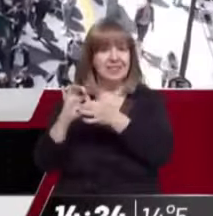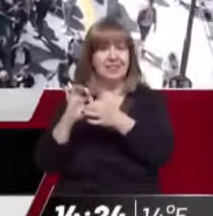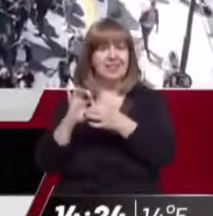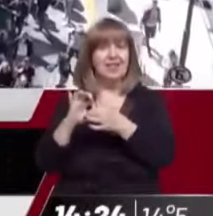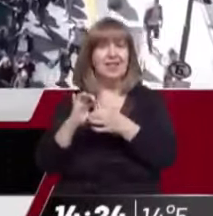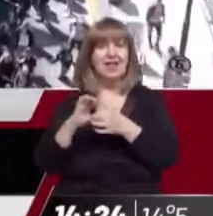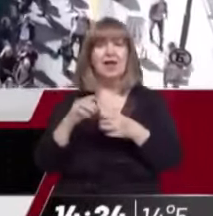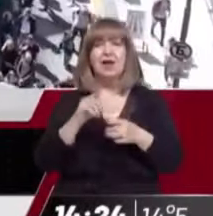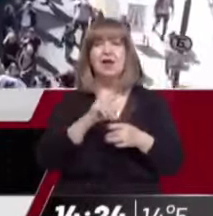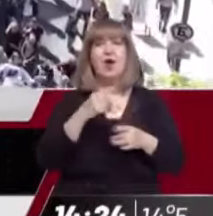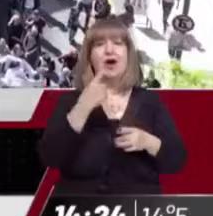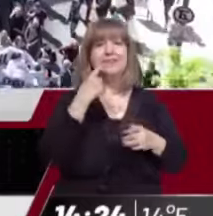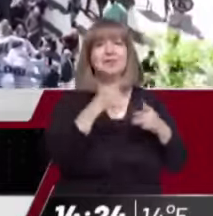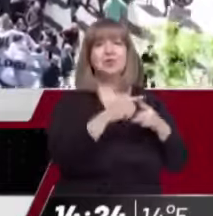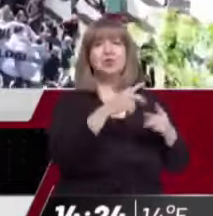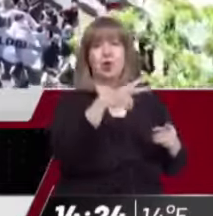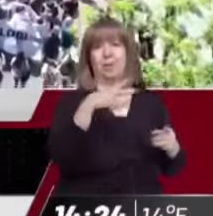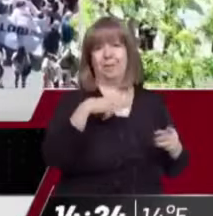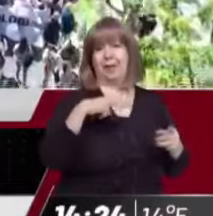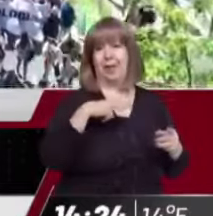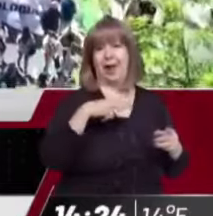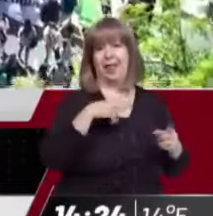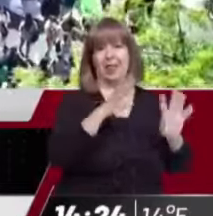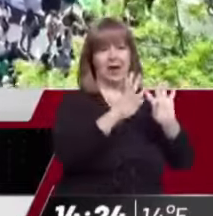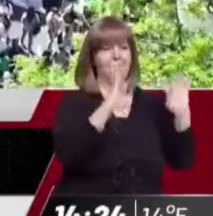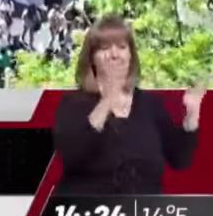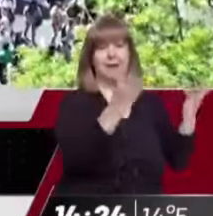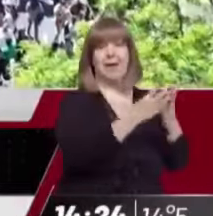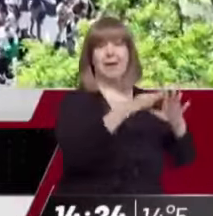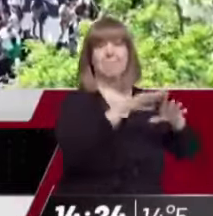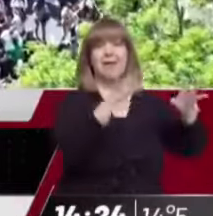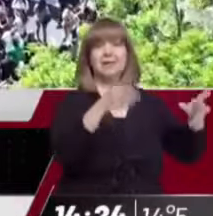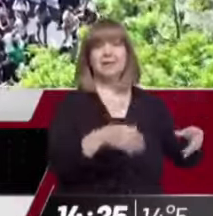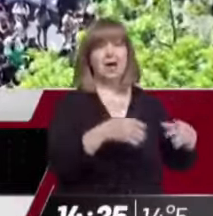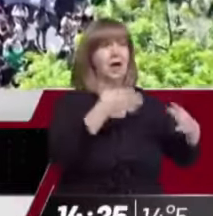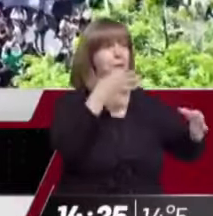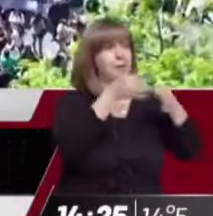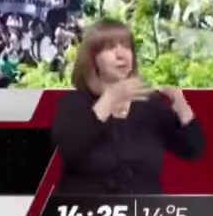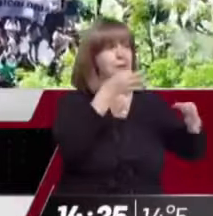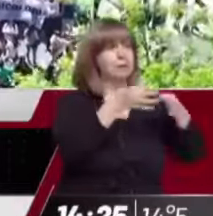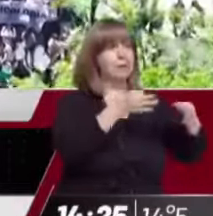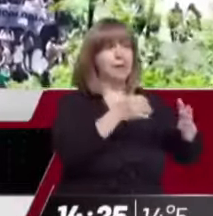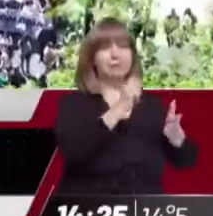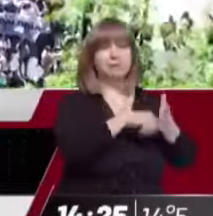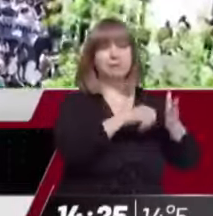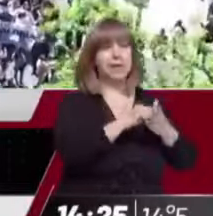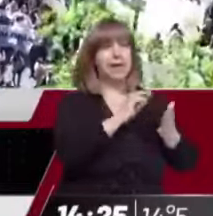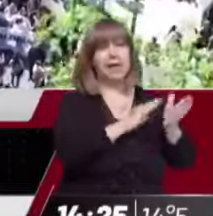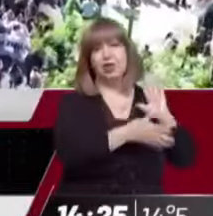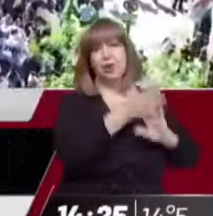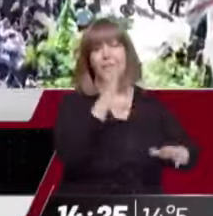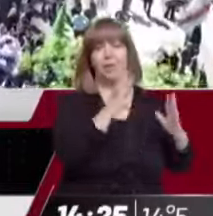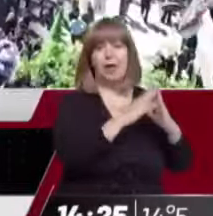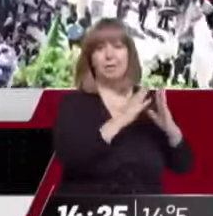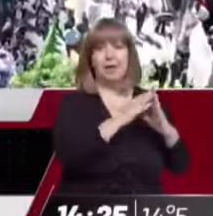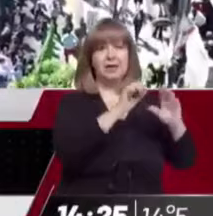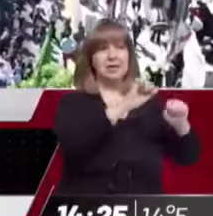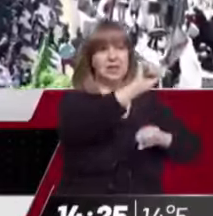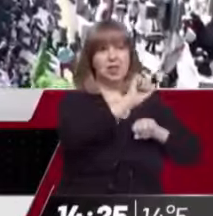Y no instituciones privadas, 4 paredes, mesas. Bueno, rendí un par de conocimientos y me dan un